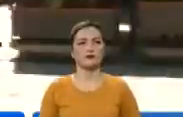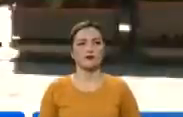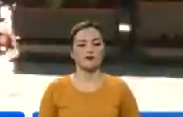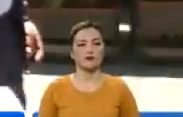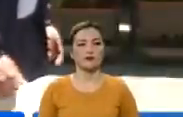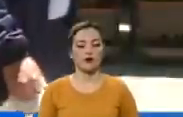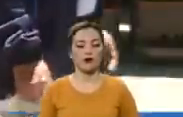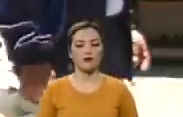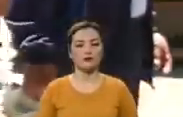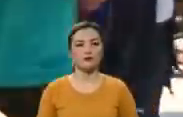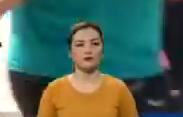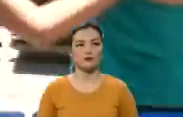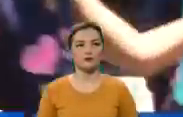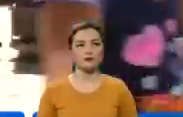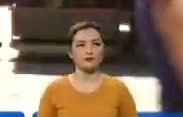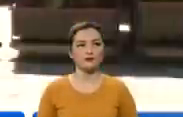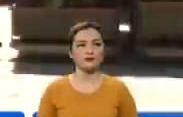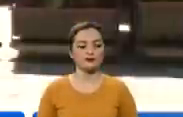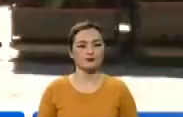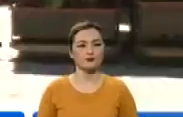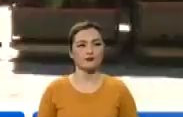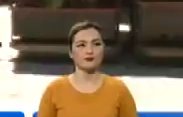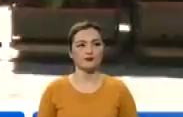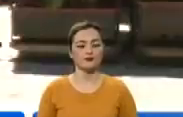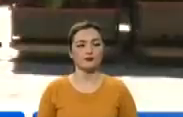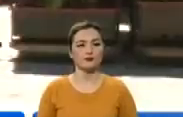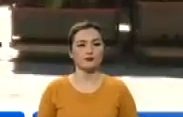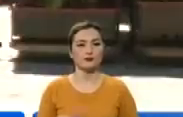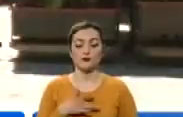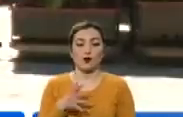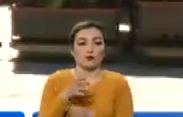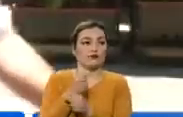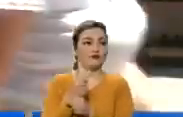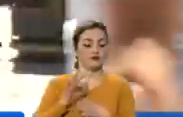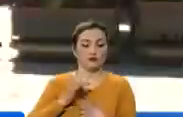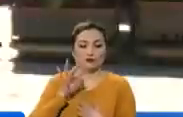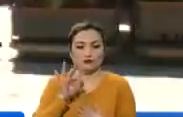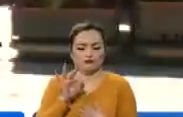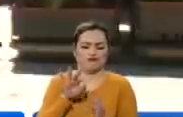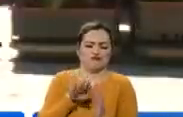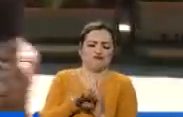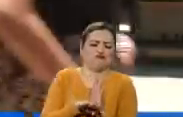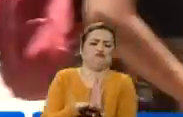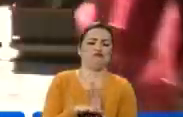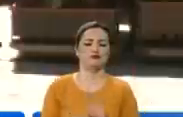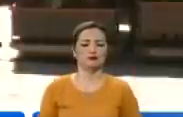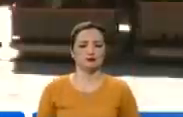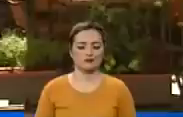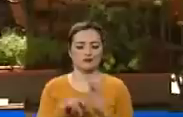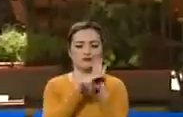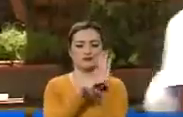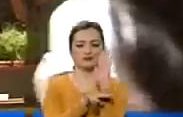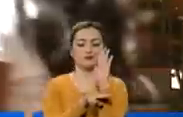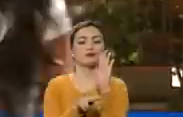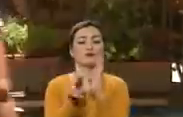Que nos brinda la seguridad de que el contagio va a ser realmente mínimo. Aparte de que aplicamos todas las normas de